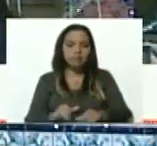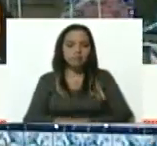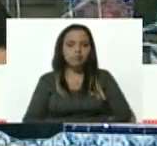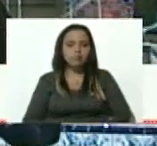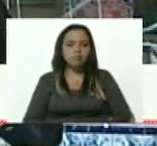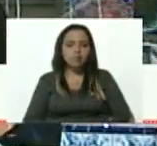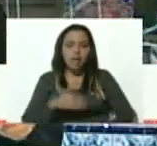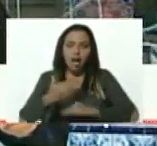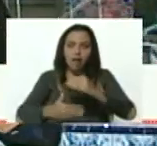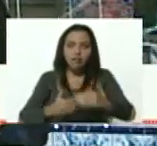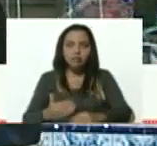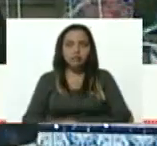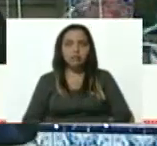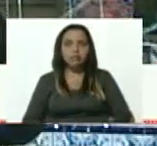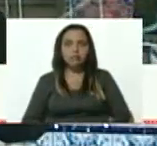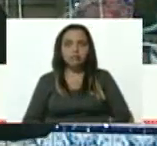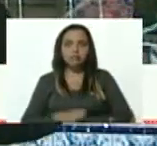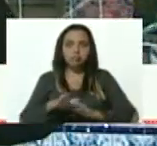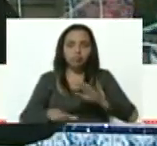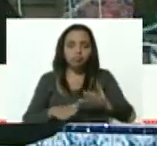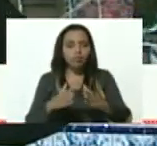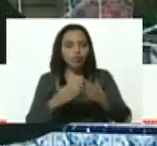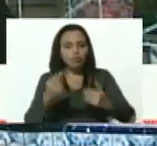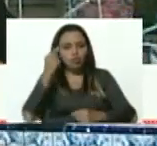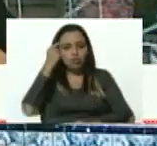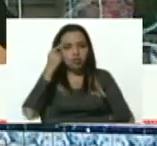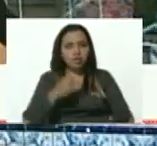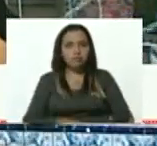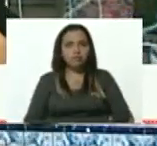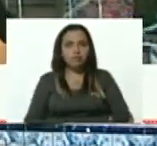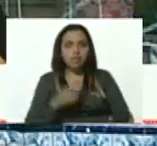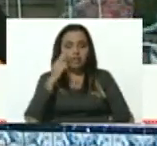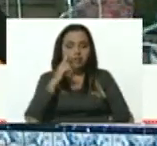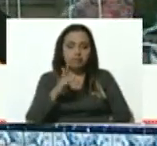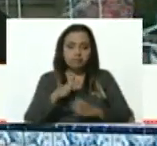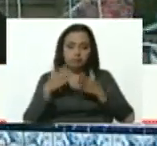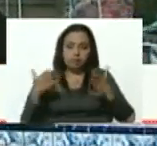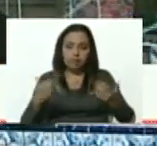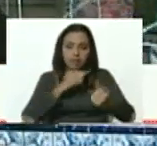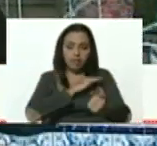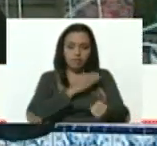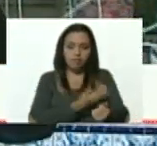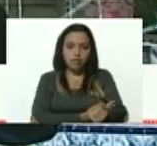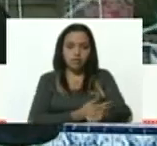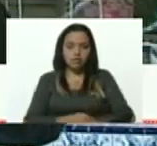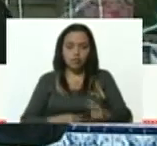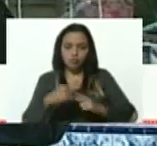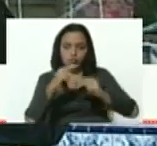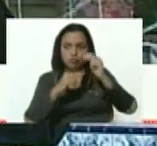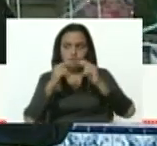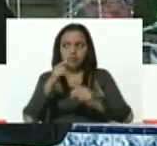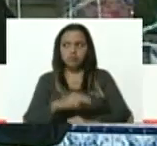Avanzar paso a paso todos los días. Hay que ver el enorme esfuerzo constructivo,